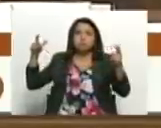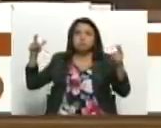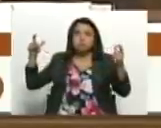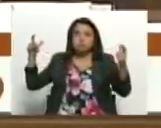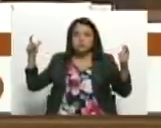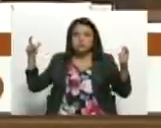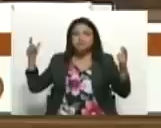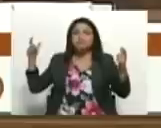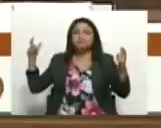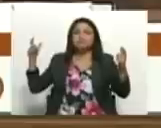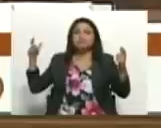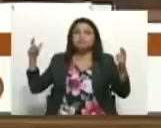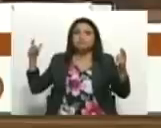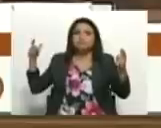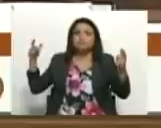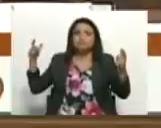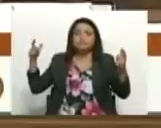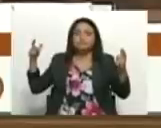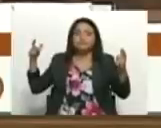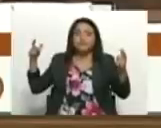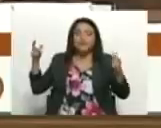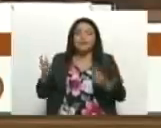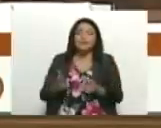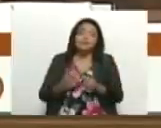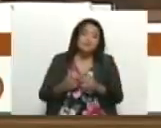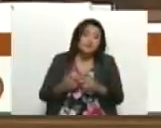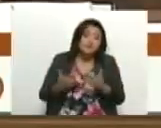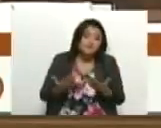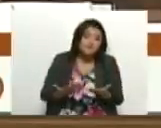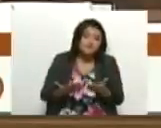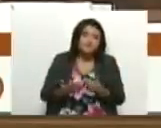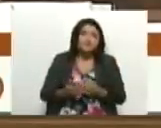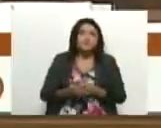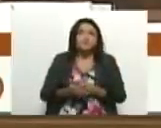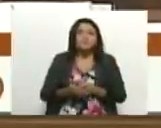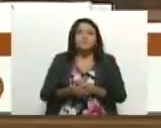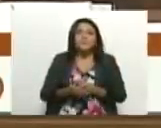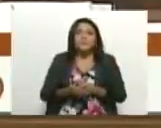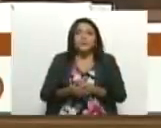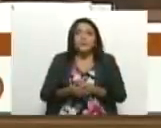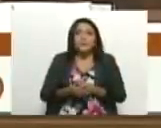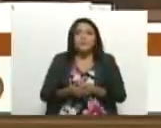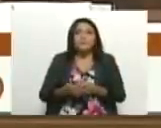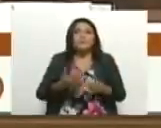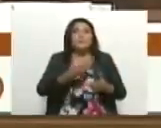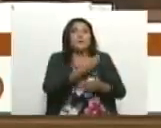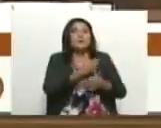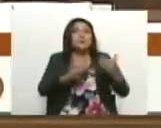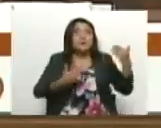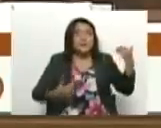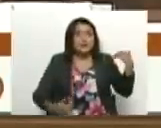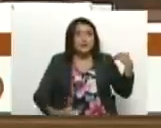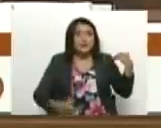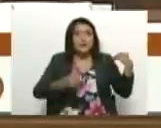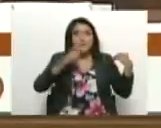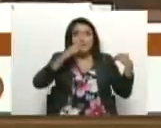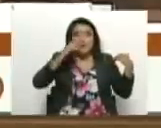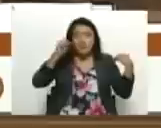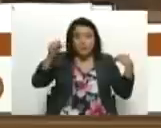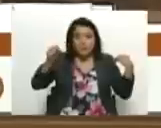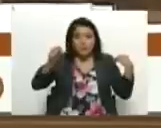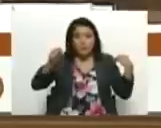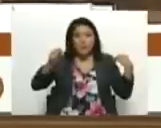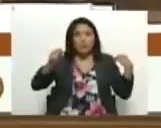estratosféricos. Y por eso, cuando el presidente Maduro, cuando el Poder Ejecutivo